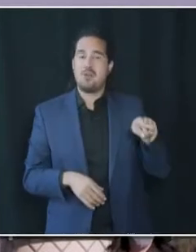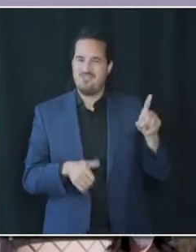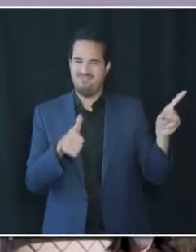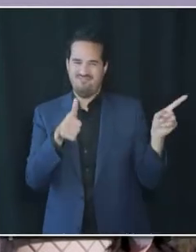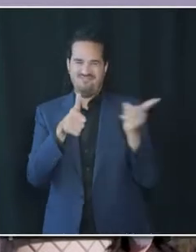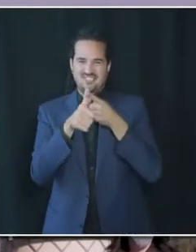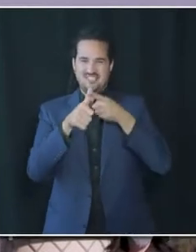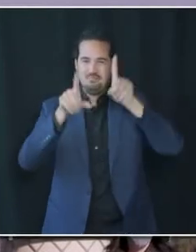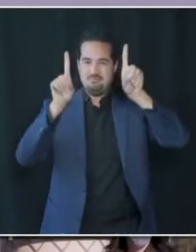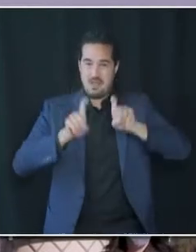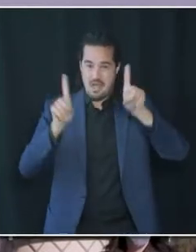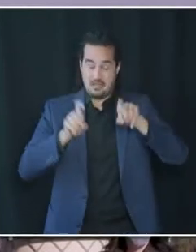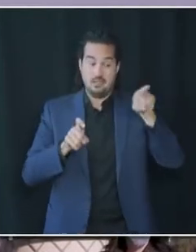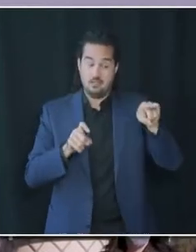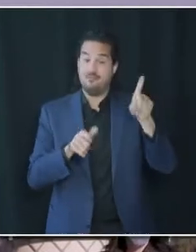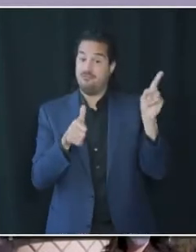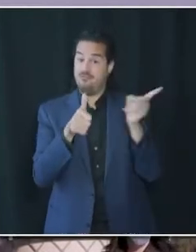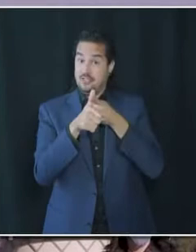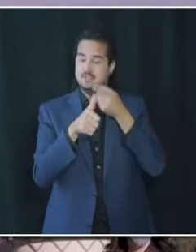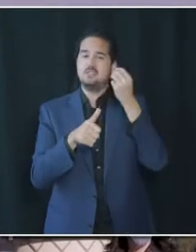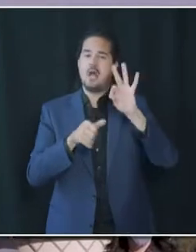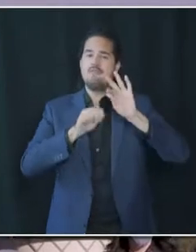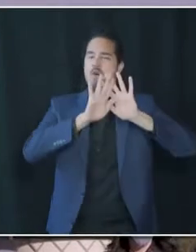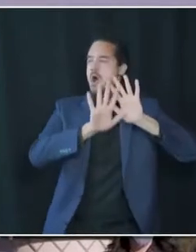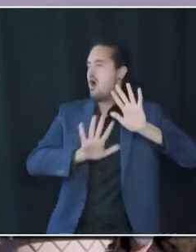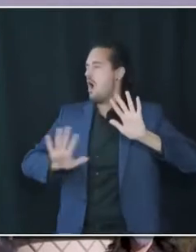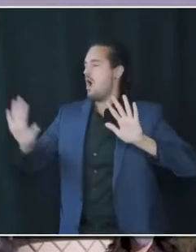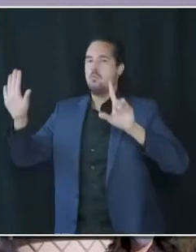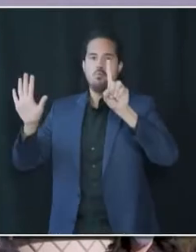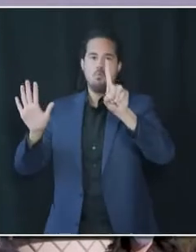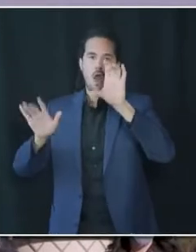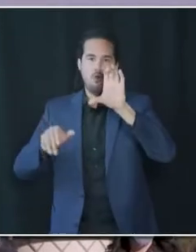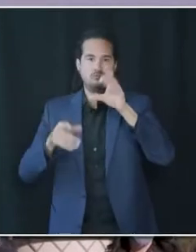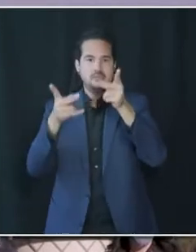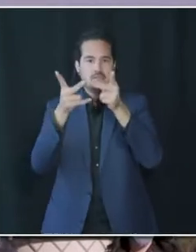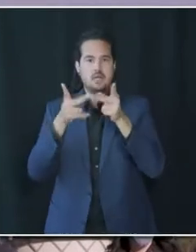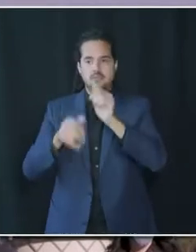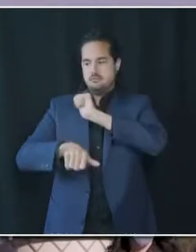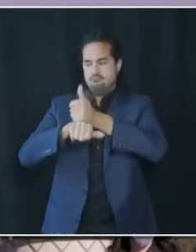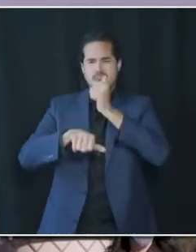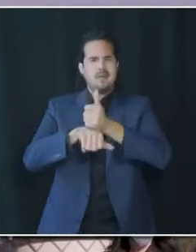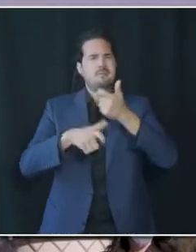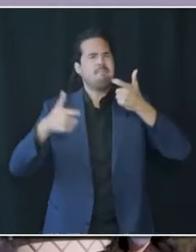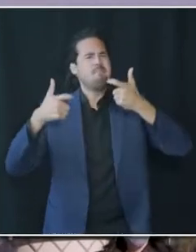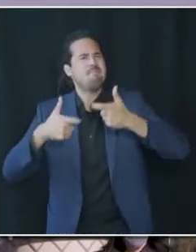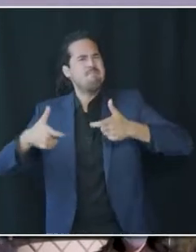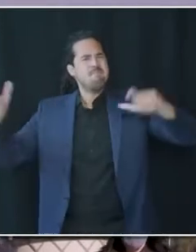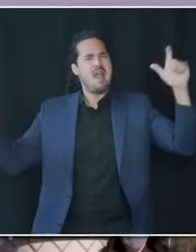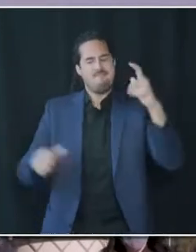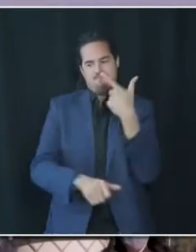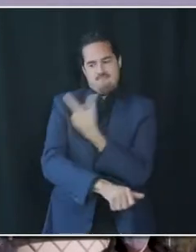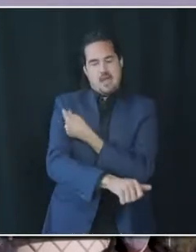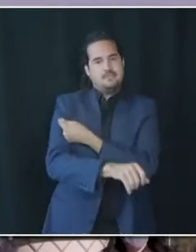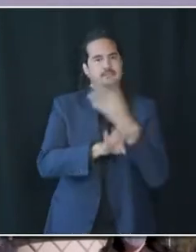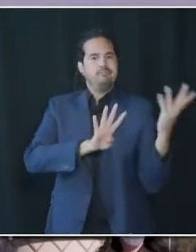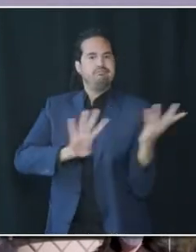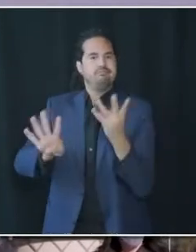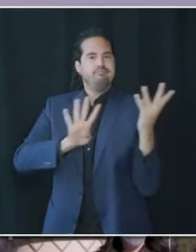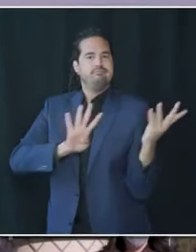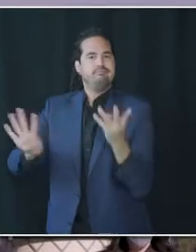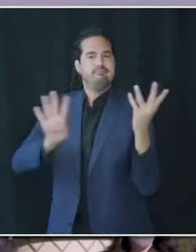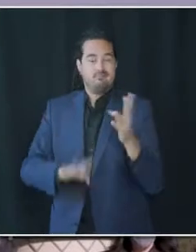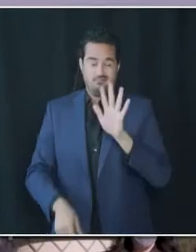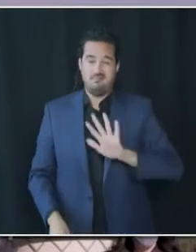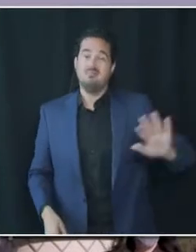sitios de vacunación comunitaria en los eeuu california estará lanzando no sólo este